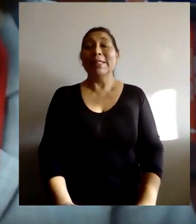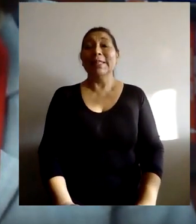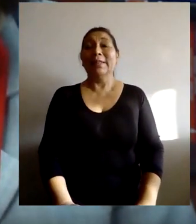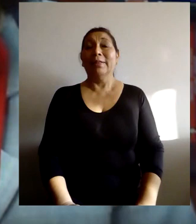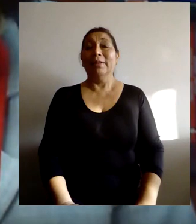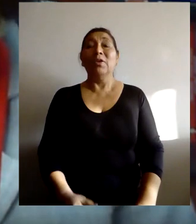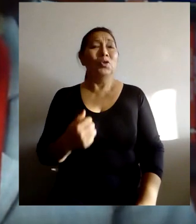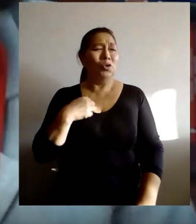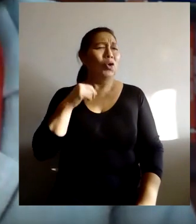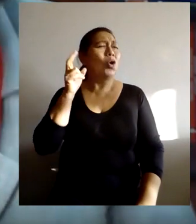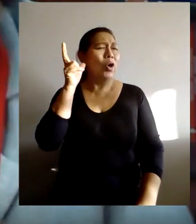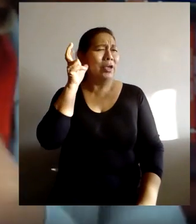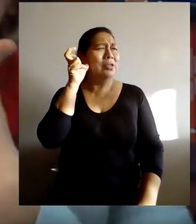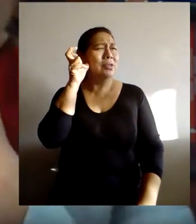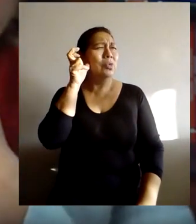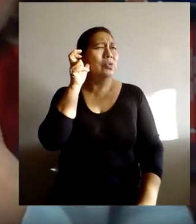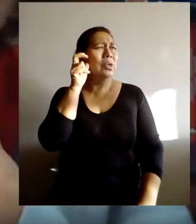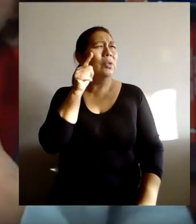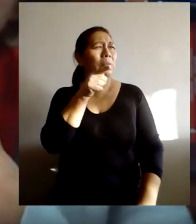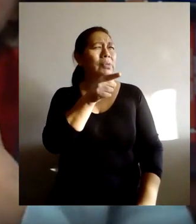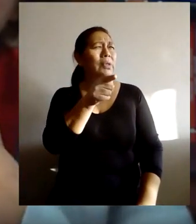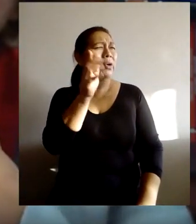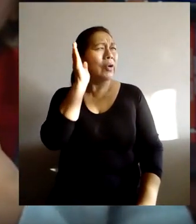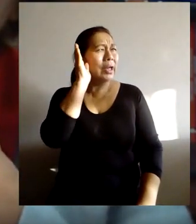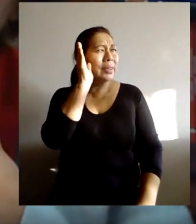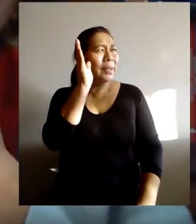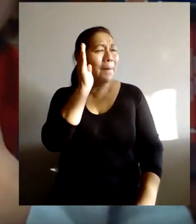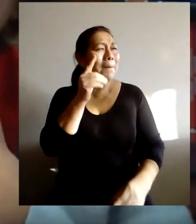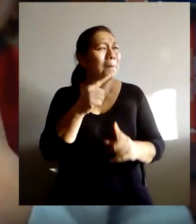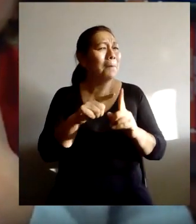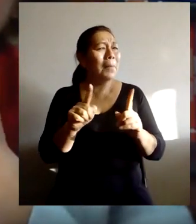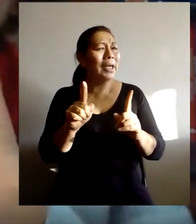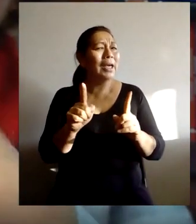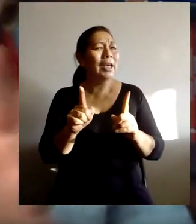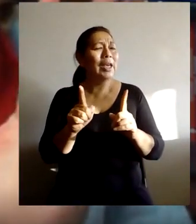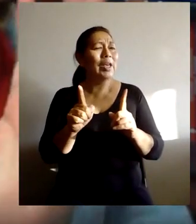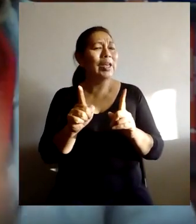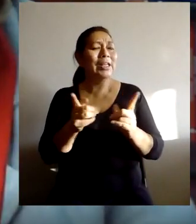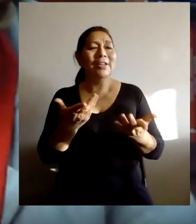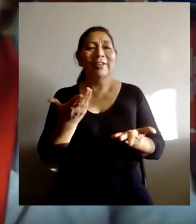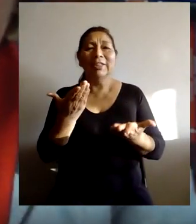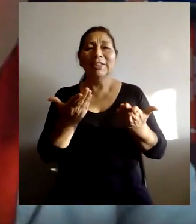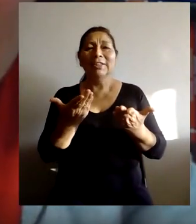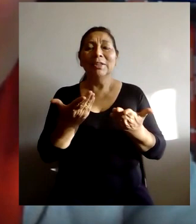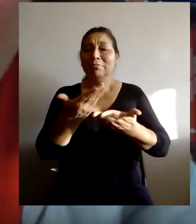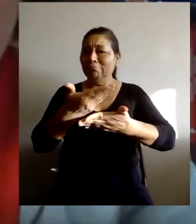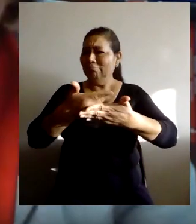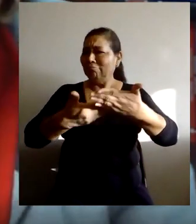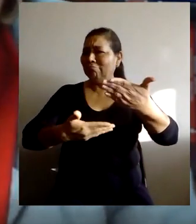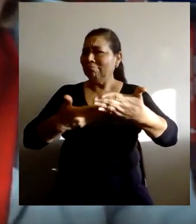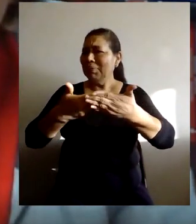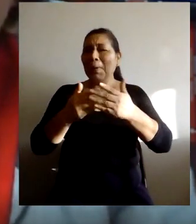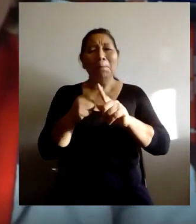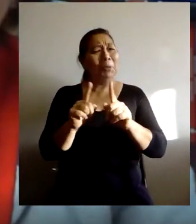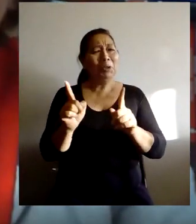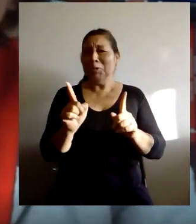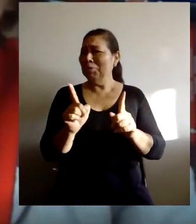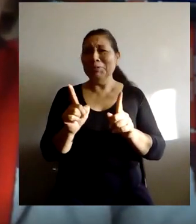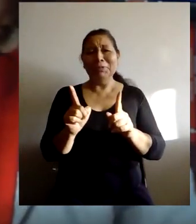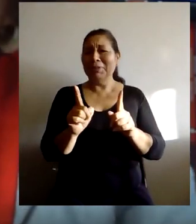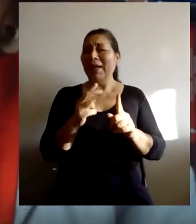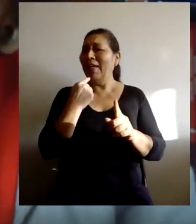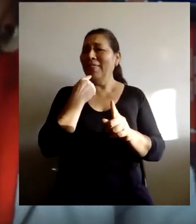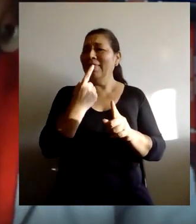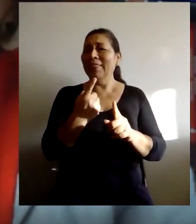él he escuchado con mucho interés, pero ha refutado los documentos, pero en